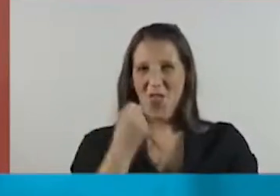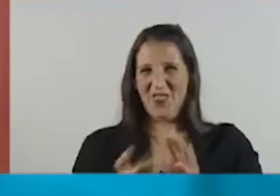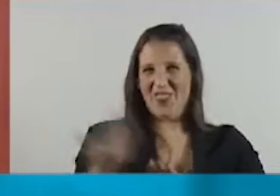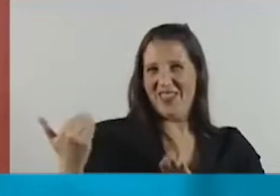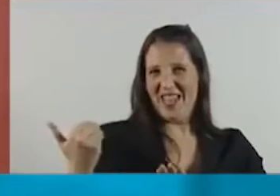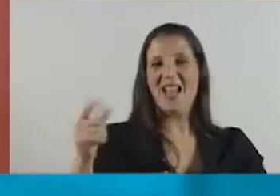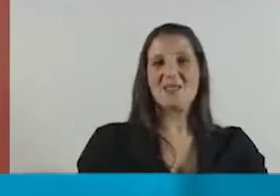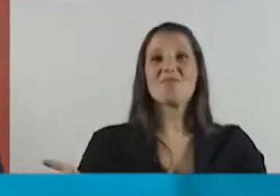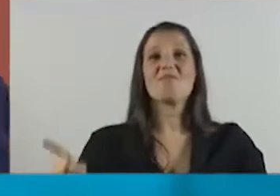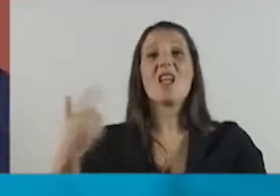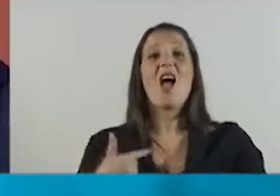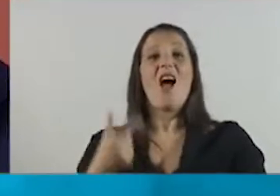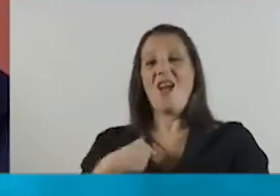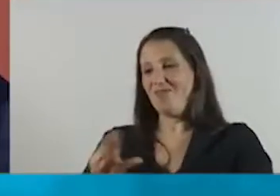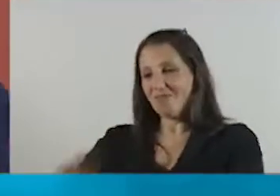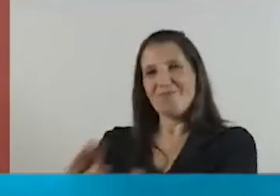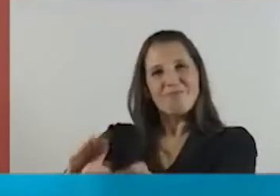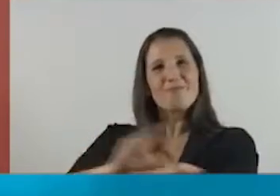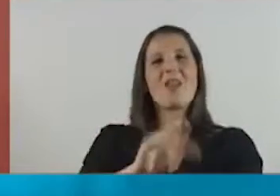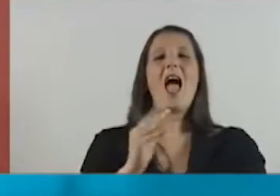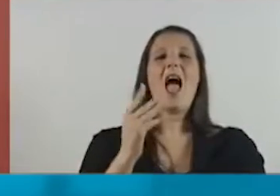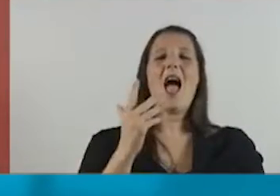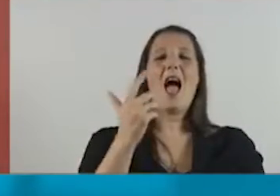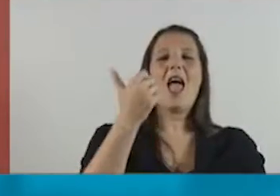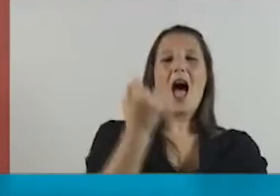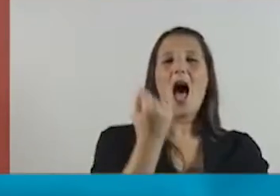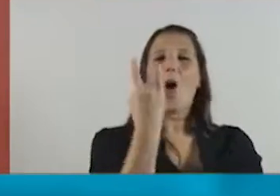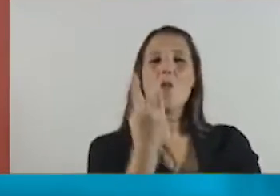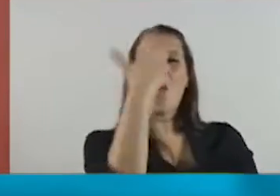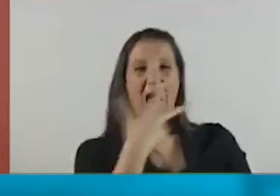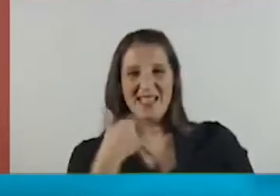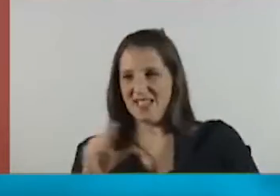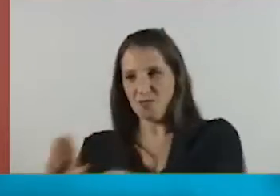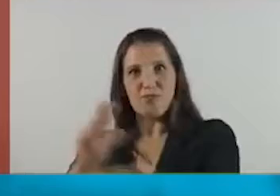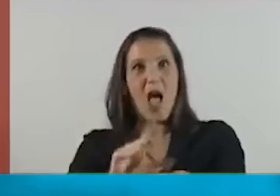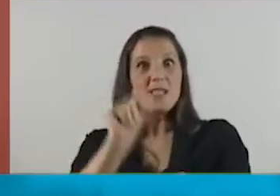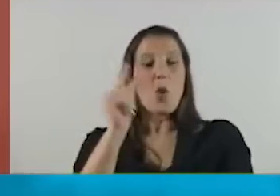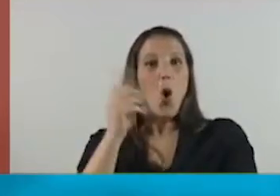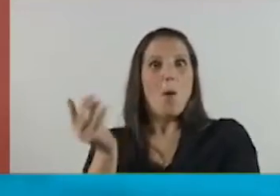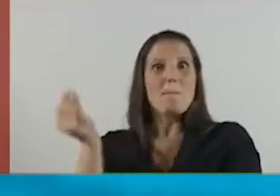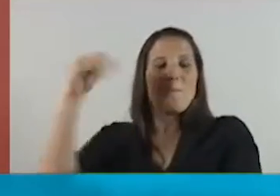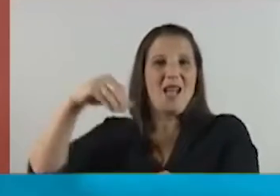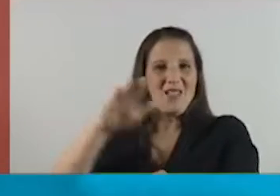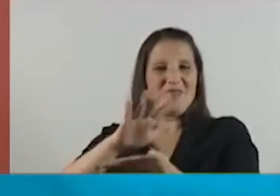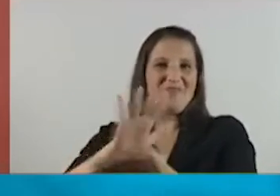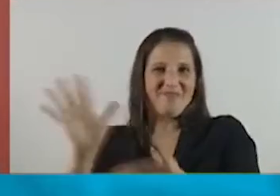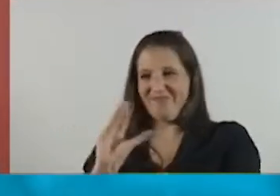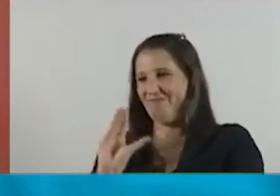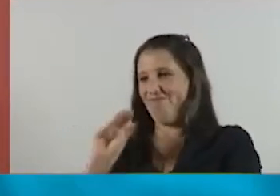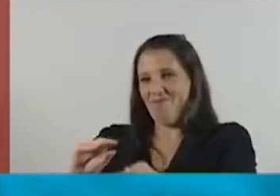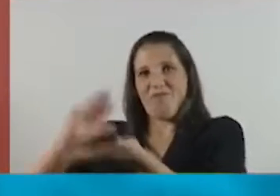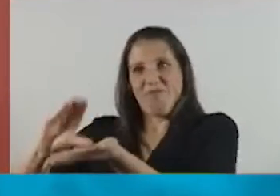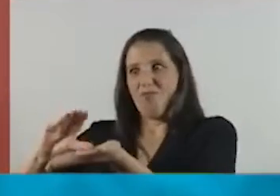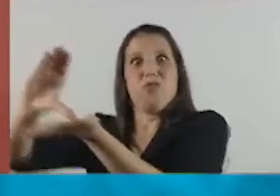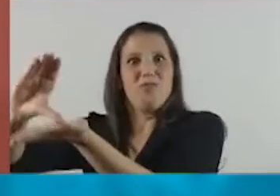los beneficiarios de la asignación universal por hijo de recibieron un pago extraordinario y aumentamos los montos de los